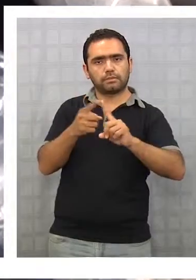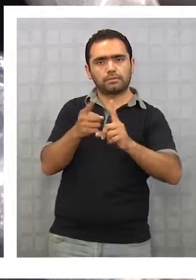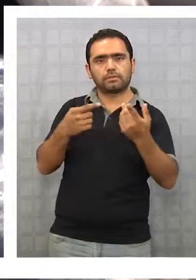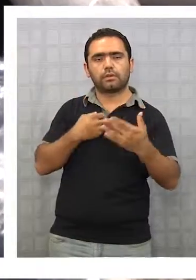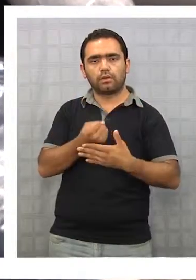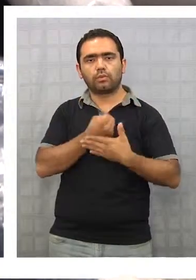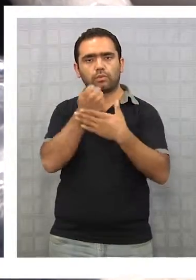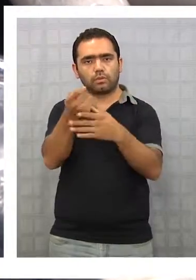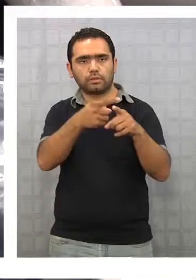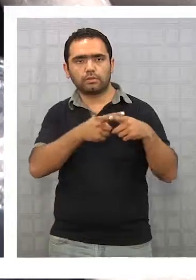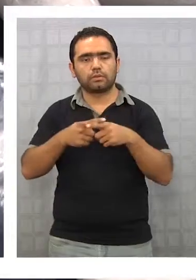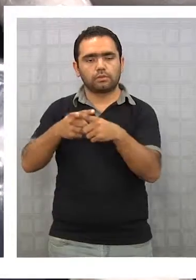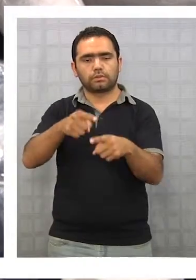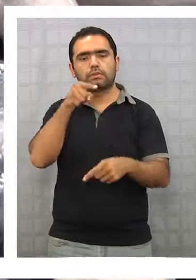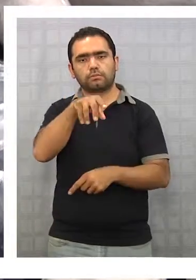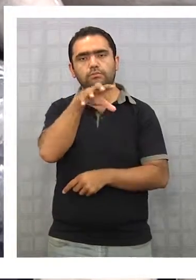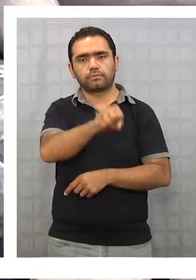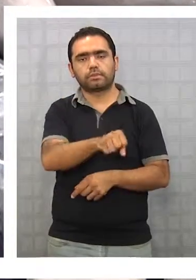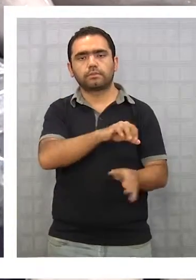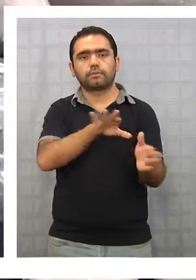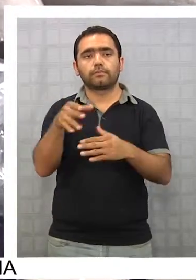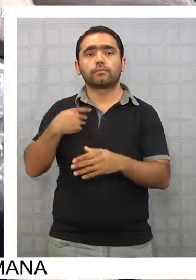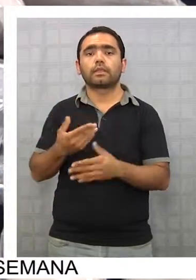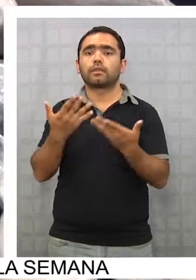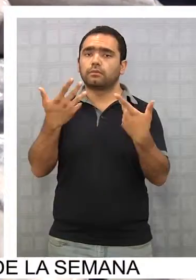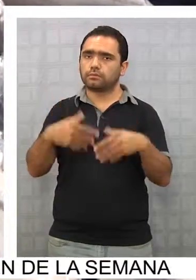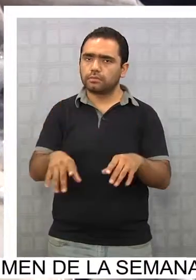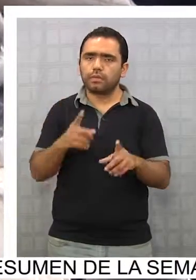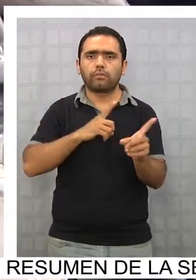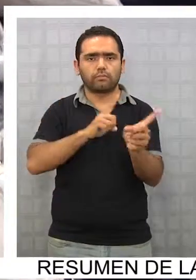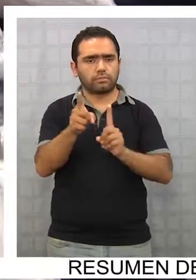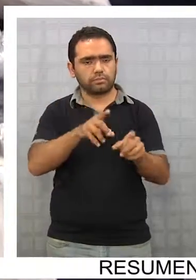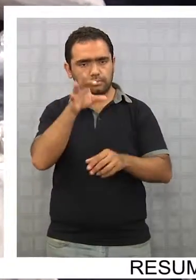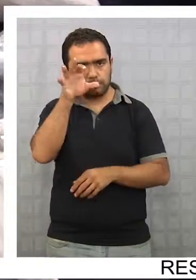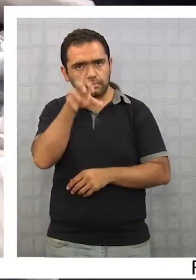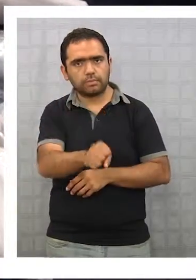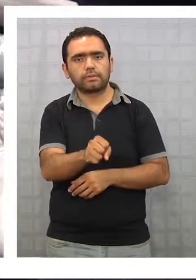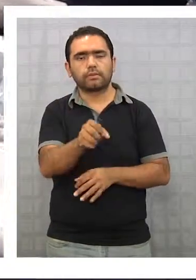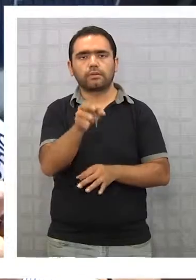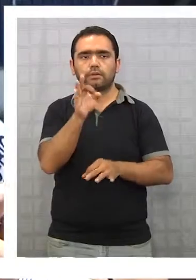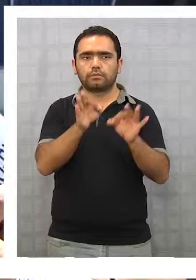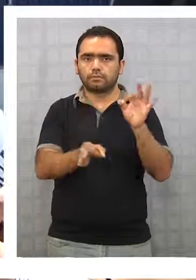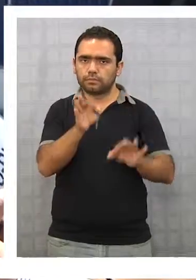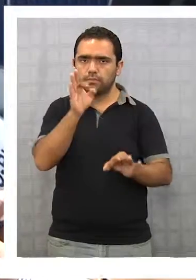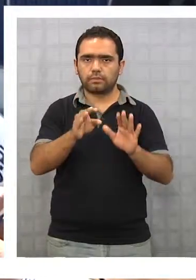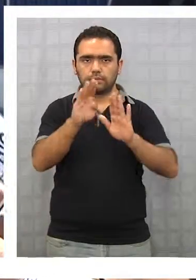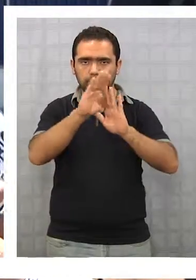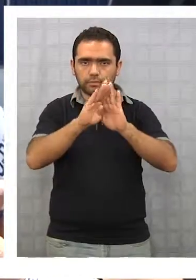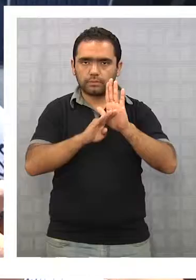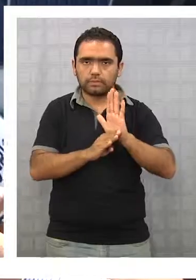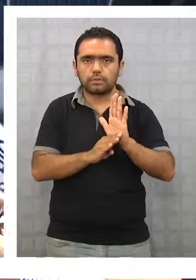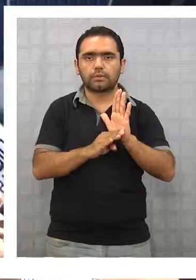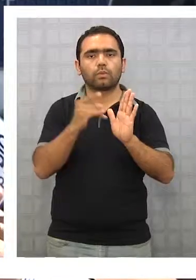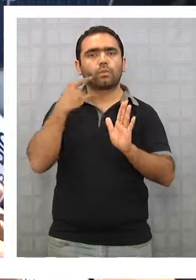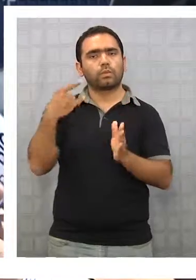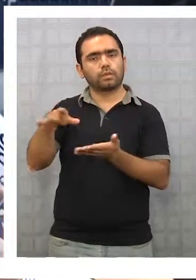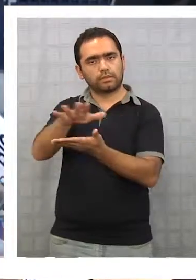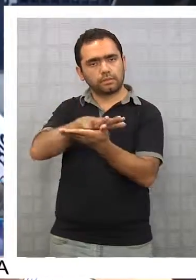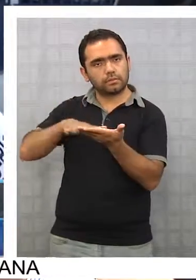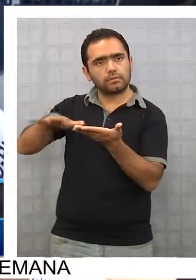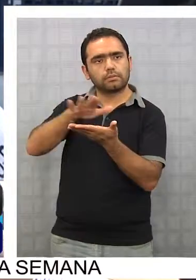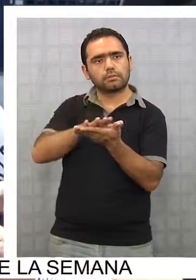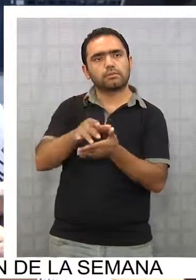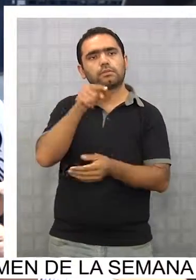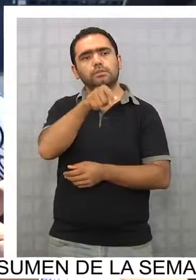sociales en este delito. Se van a tomar las medidas que correspondan de acuerdo a los protocolos que existen en el barrio de emergencia e indudablemente